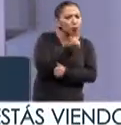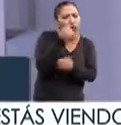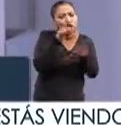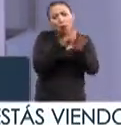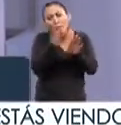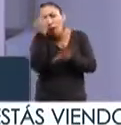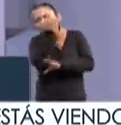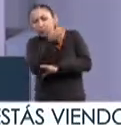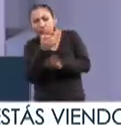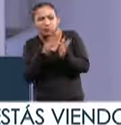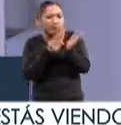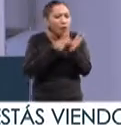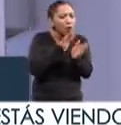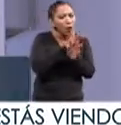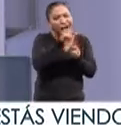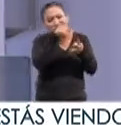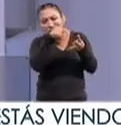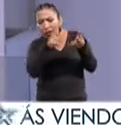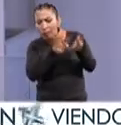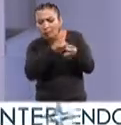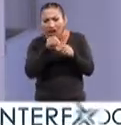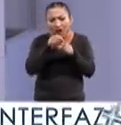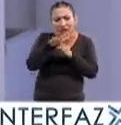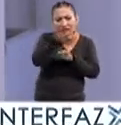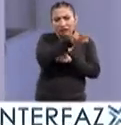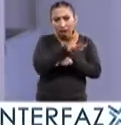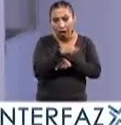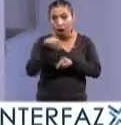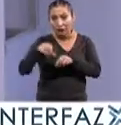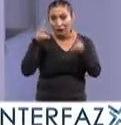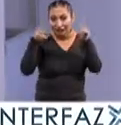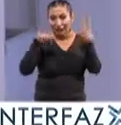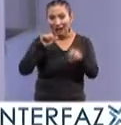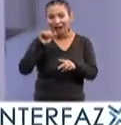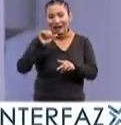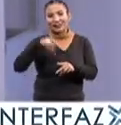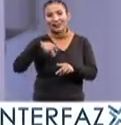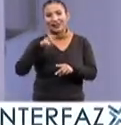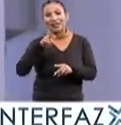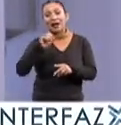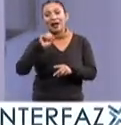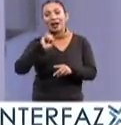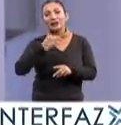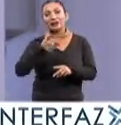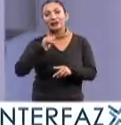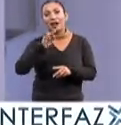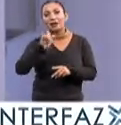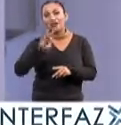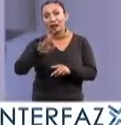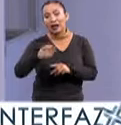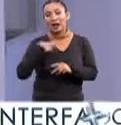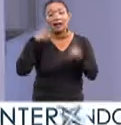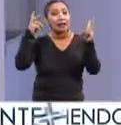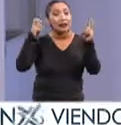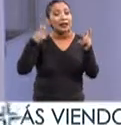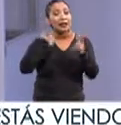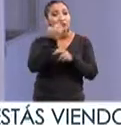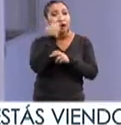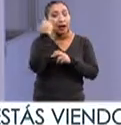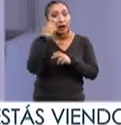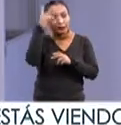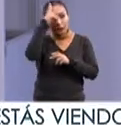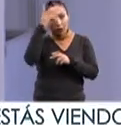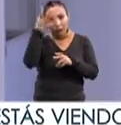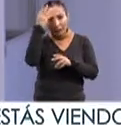cómo medirlo, cuáles son los factores que pueden afectar. Hoy nos visita Sandra Schaffer, ella es directora del Centro Psicoaprende y de la Fundación